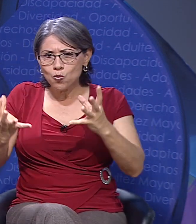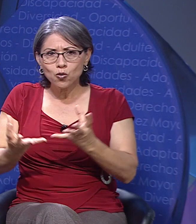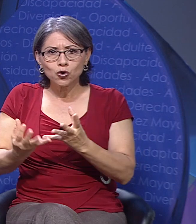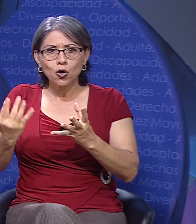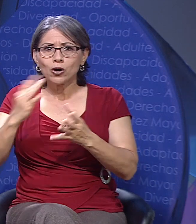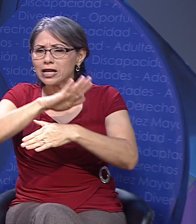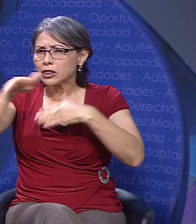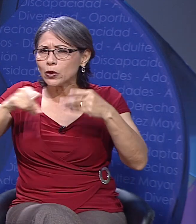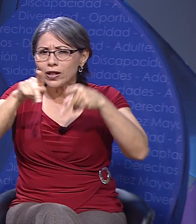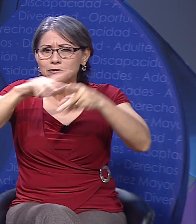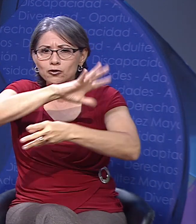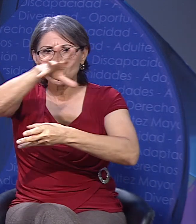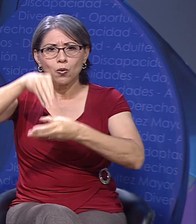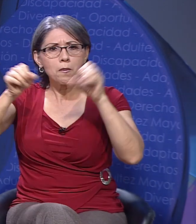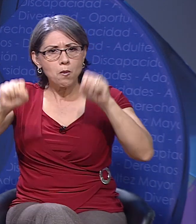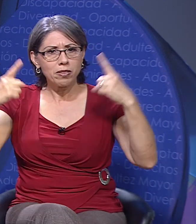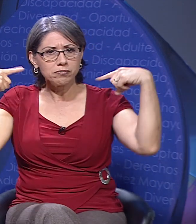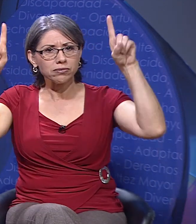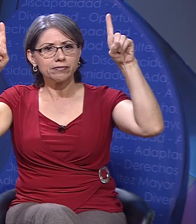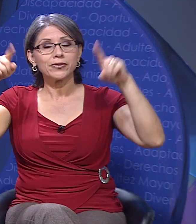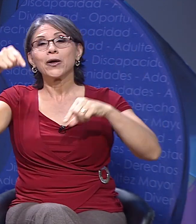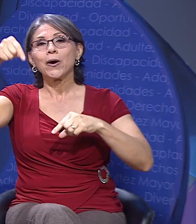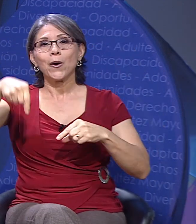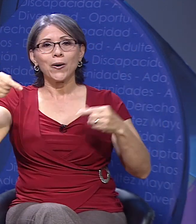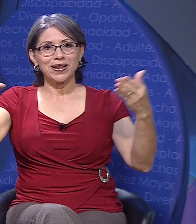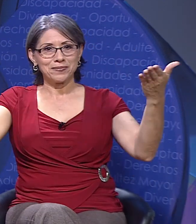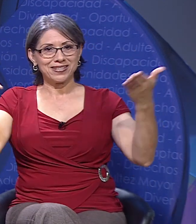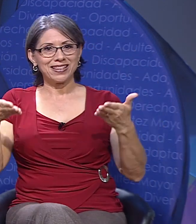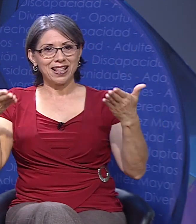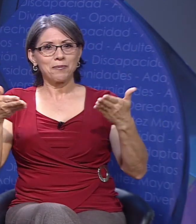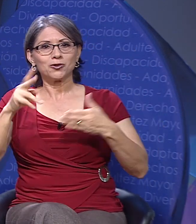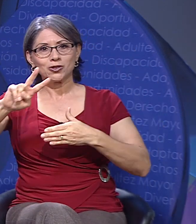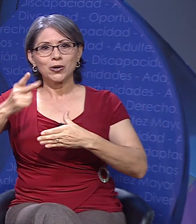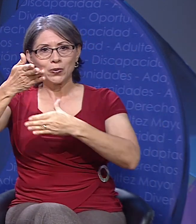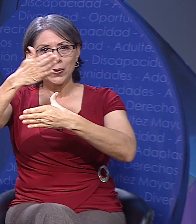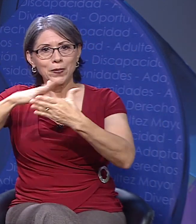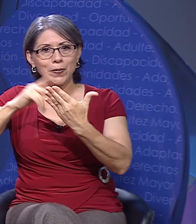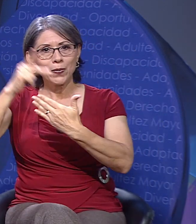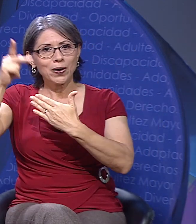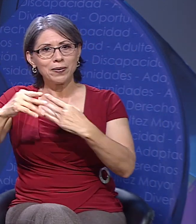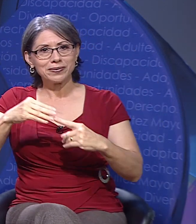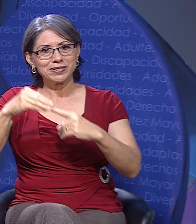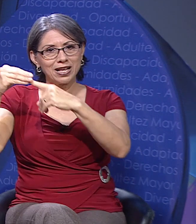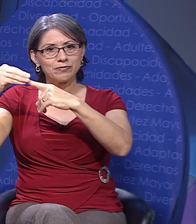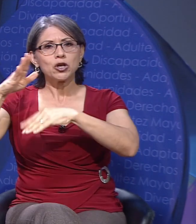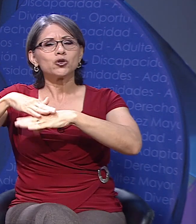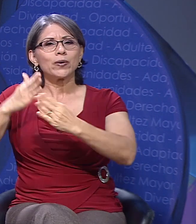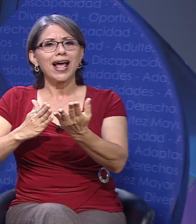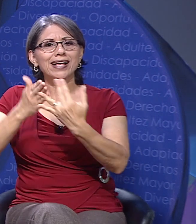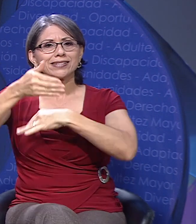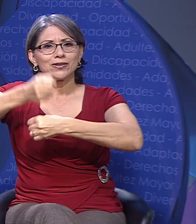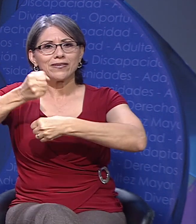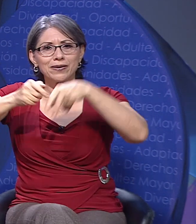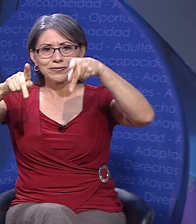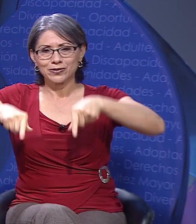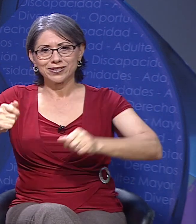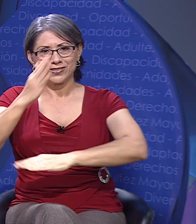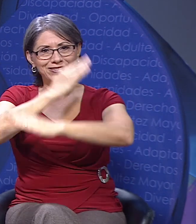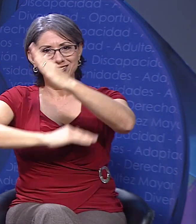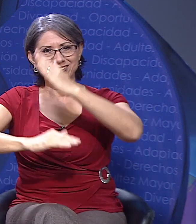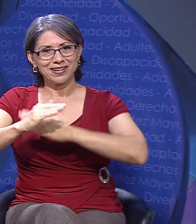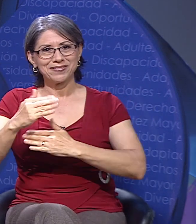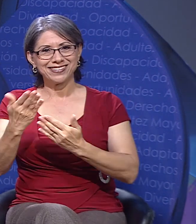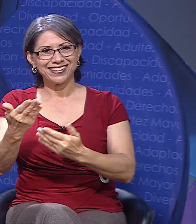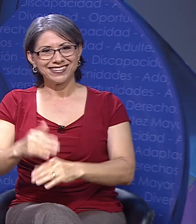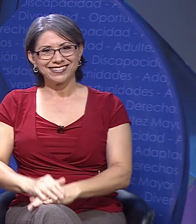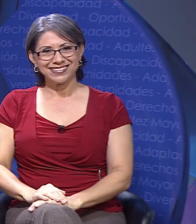a todas las personas es posible. Hoy le presentaremos nuestro segundo programa especial sobre acceso al trabajo para personas